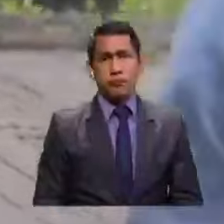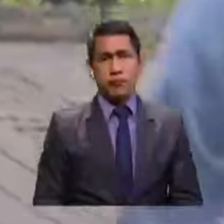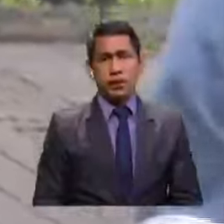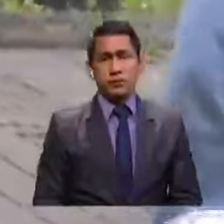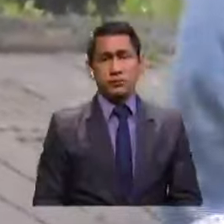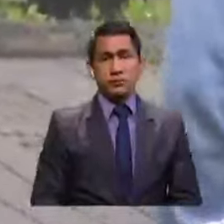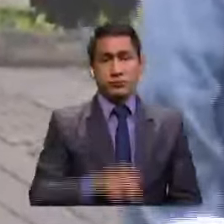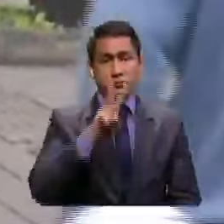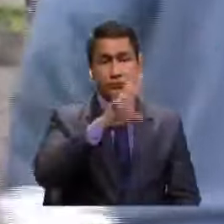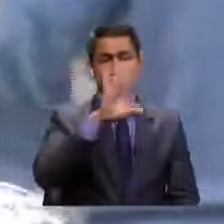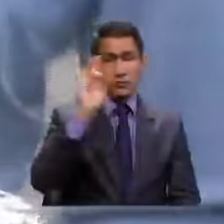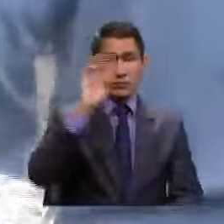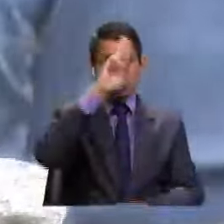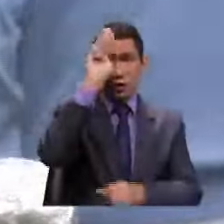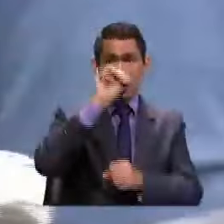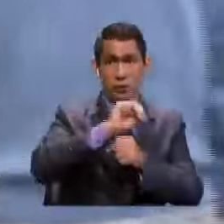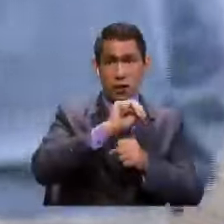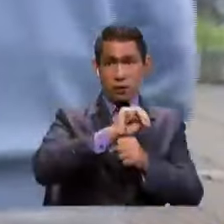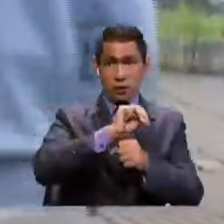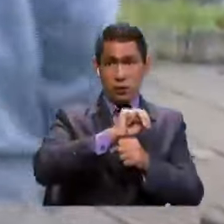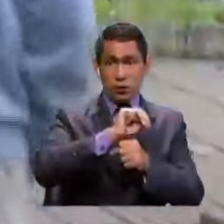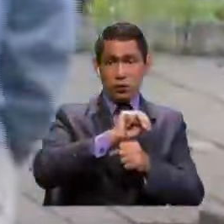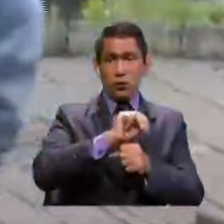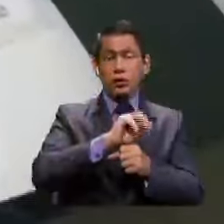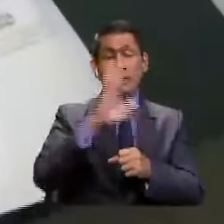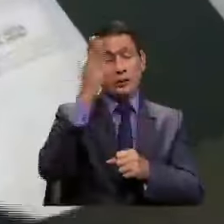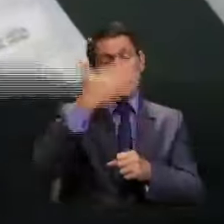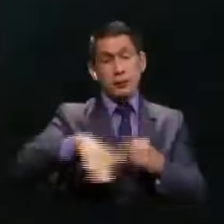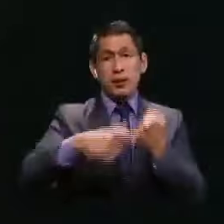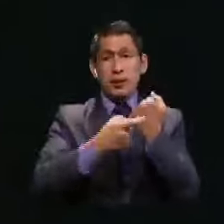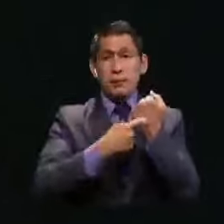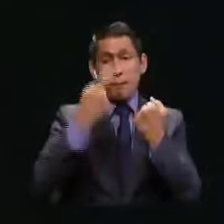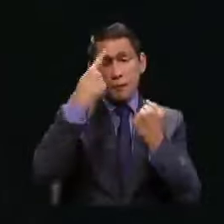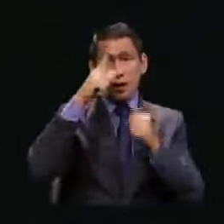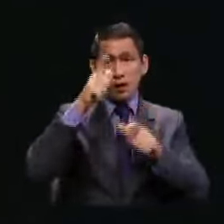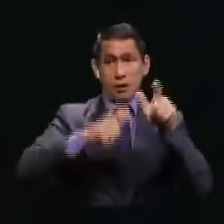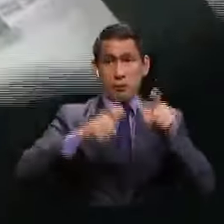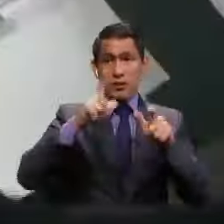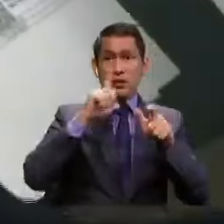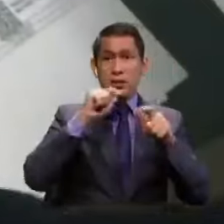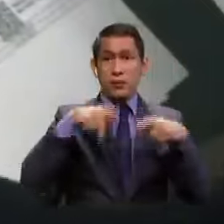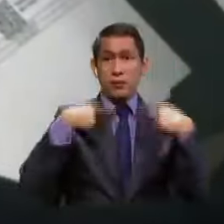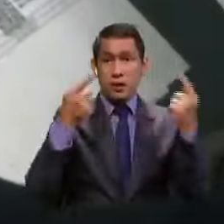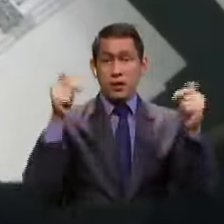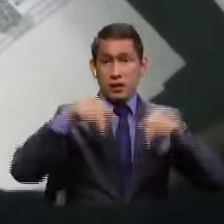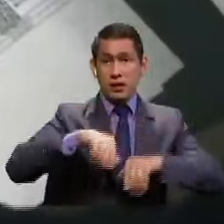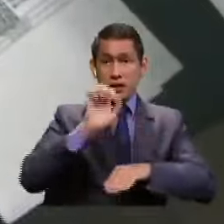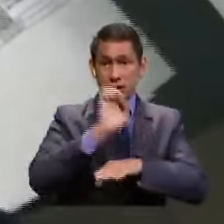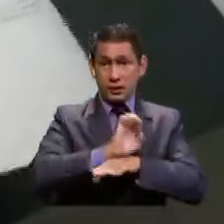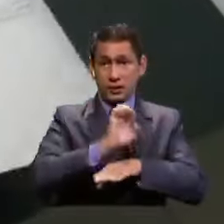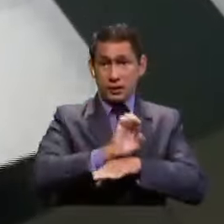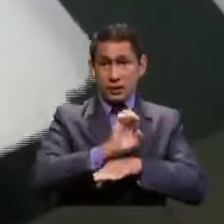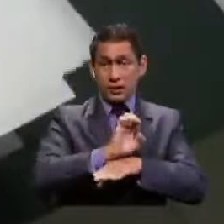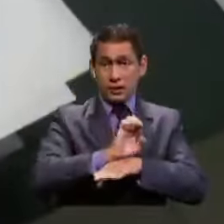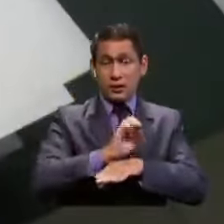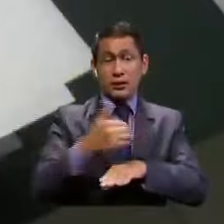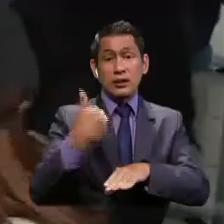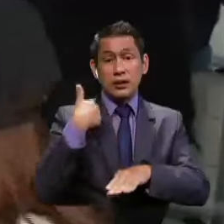El 28 de mayo vence el plazo para que todas las personas ecuatorianas o extranjeras residentes en el país que tengan activos